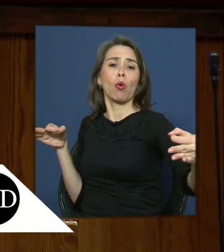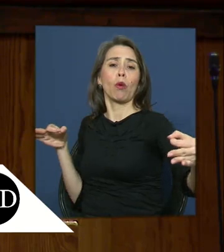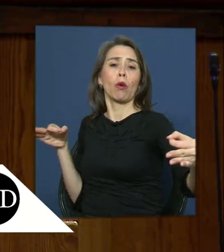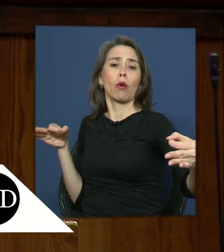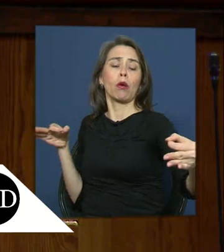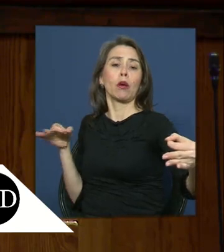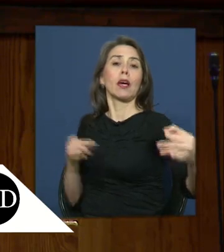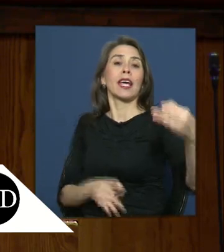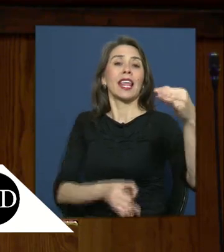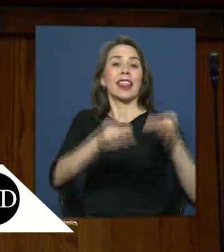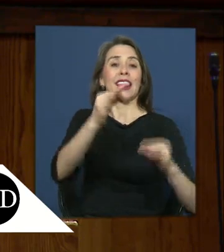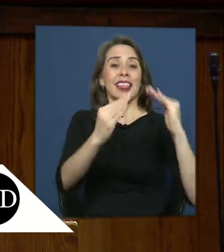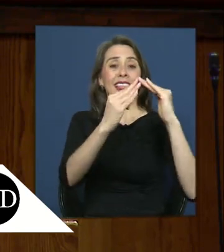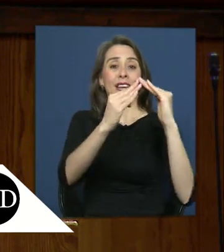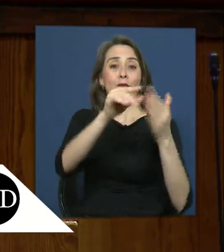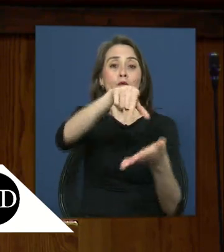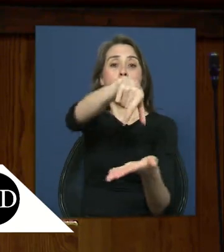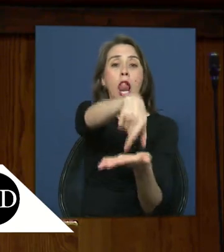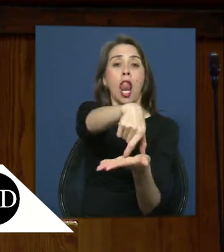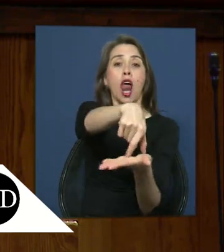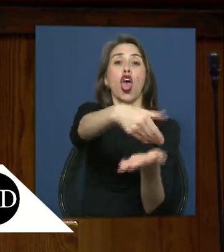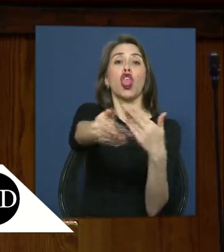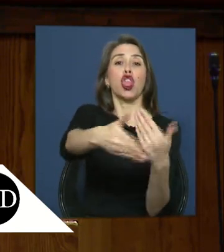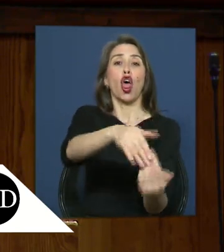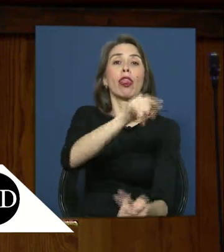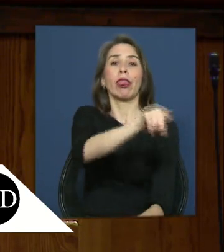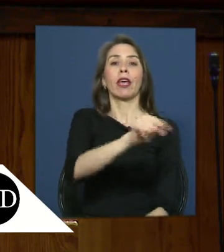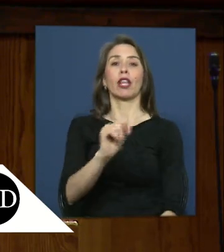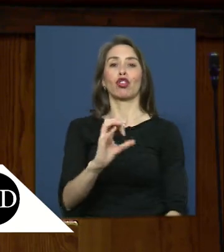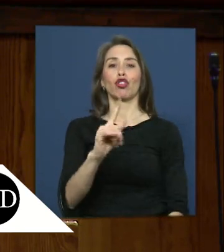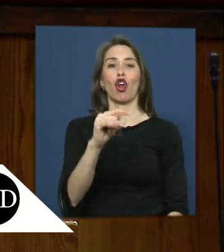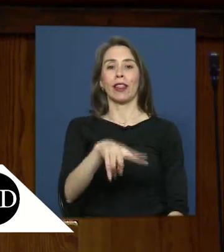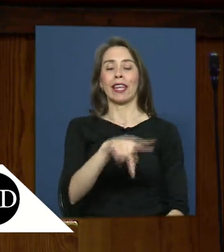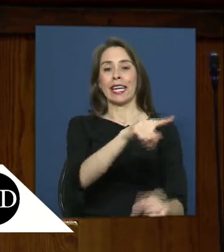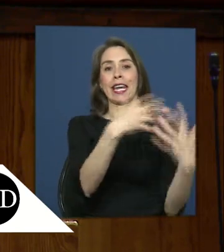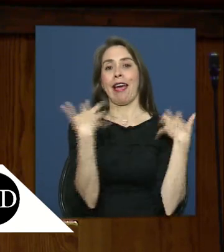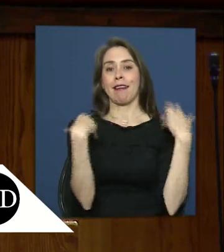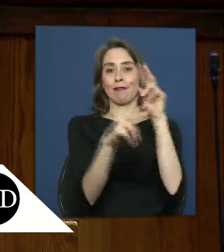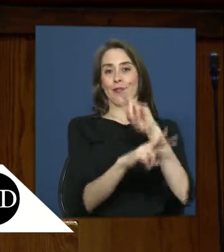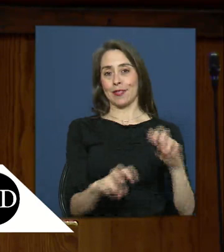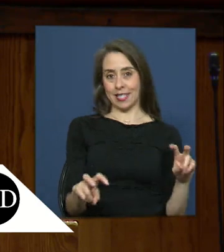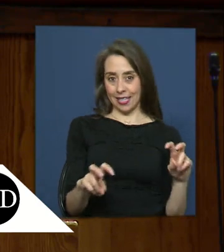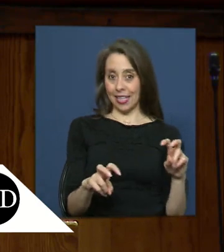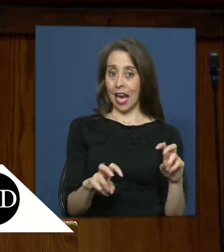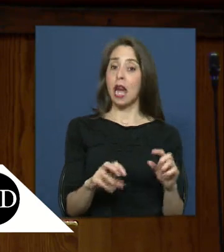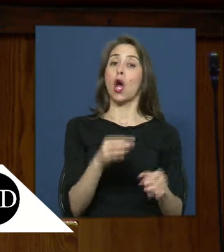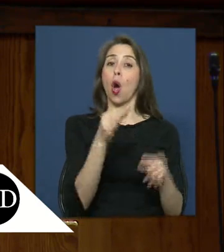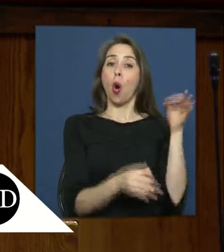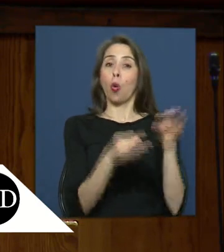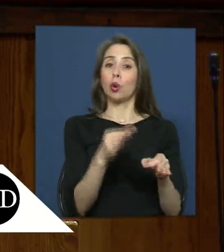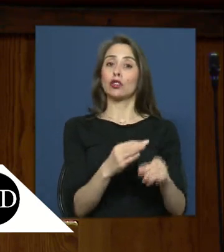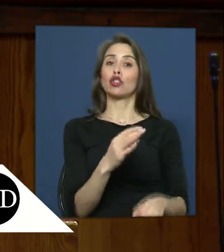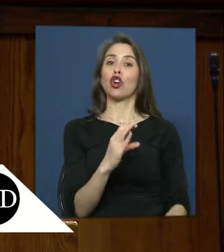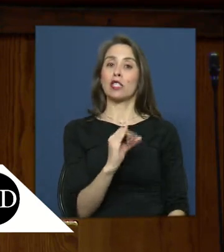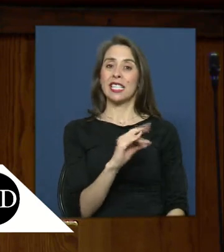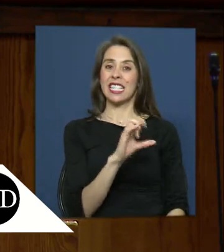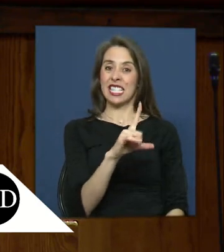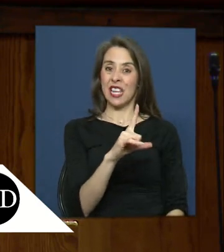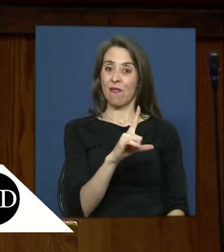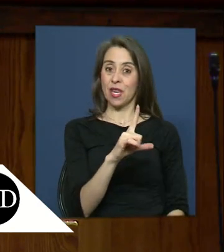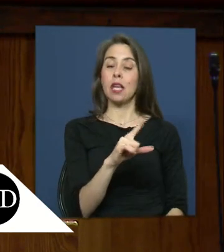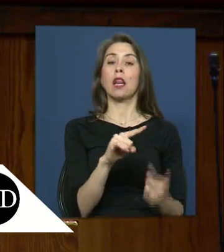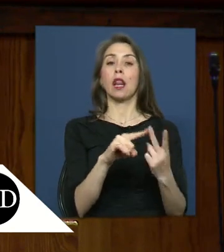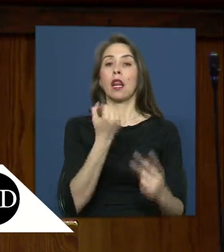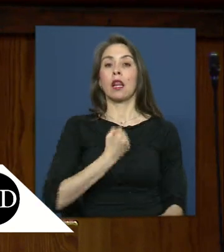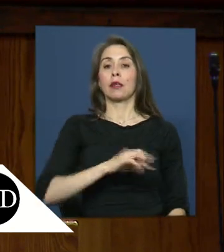que el tribunal competente será el de Tolten, tanto en materias civiles como penales, como